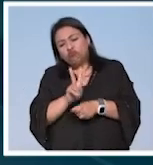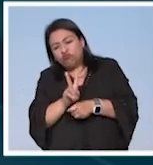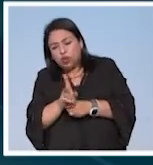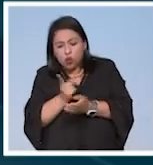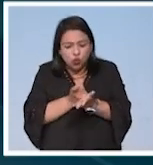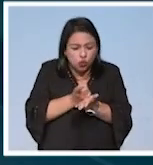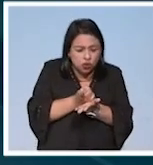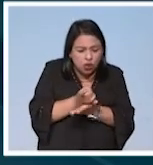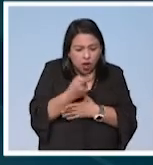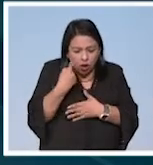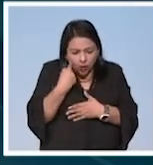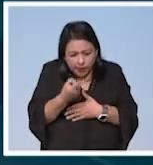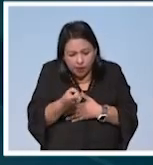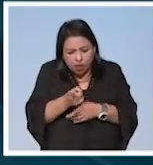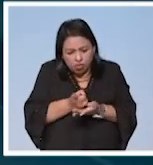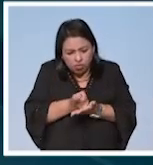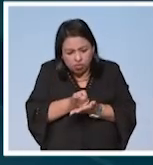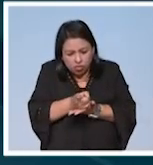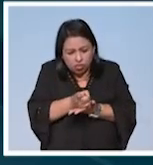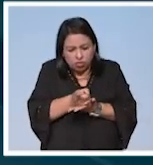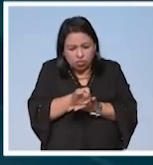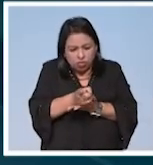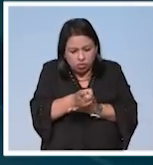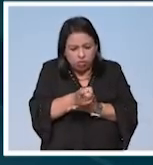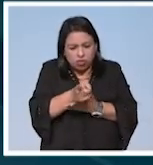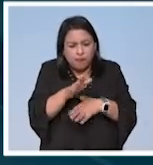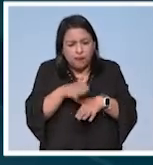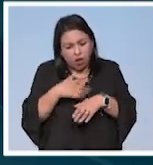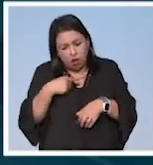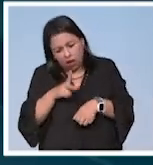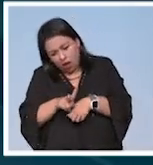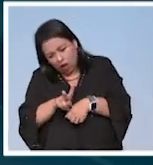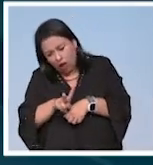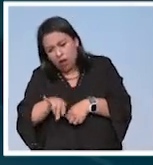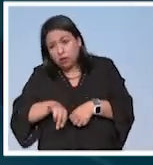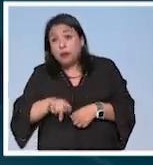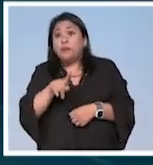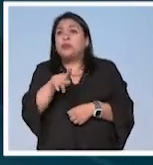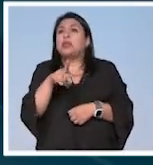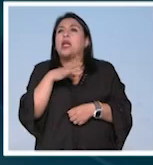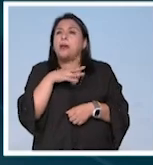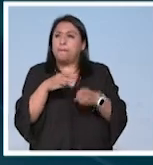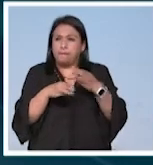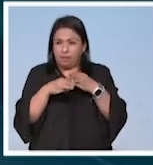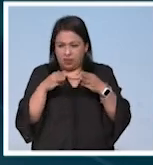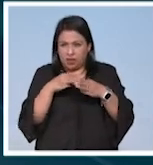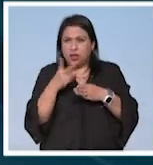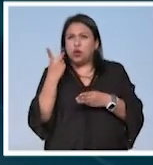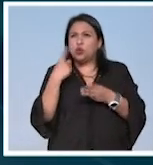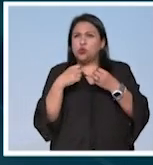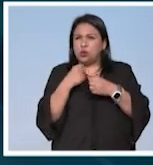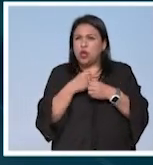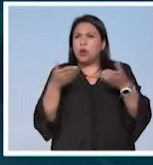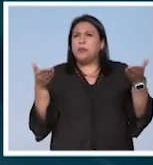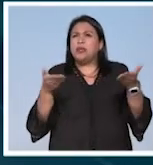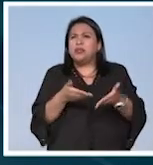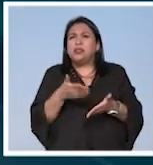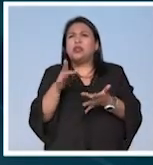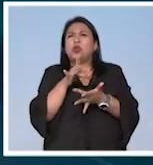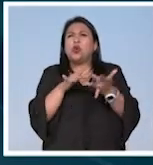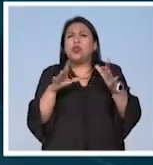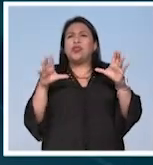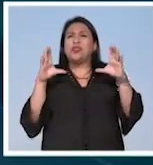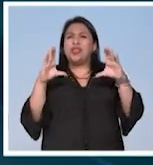gusanito y quieren ver por qué está así Por qué se mueven de esta manera eh Valentín tenemos materiales el año pasado se presentó un